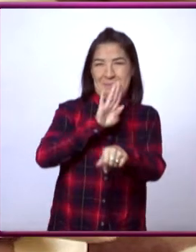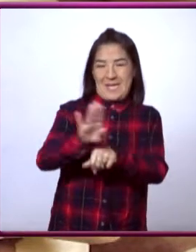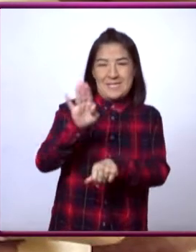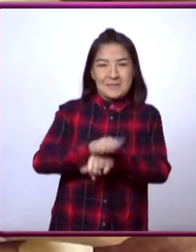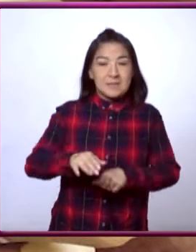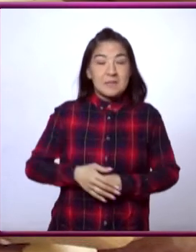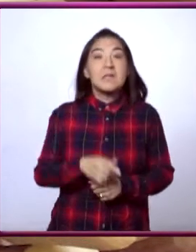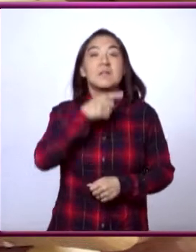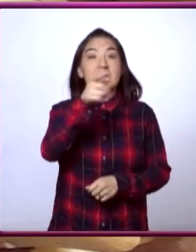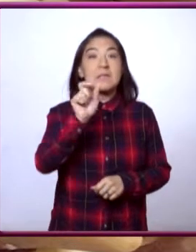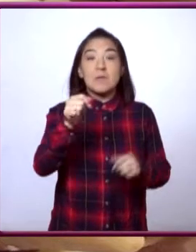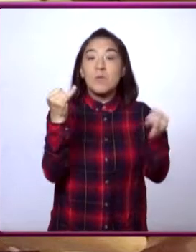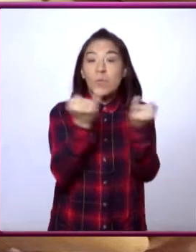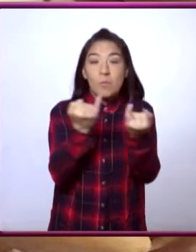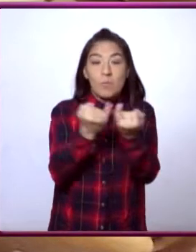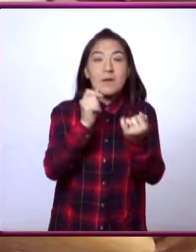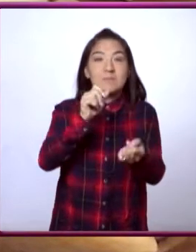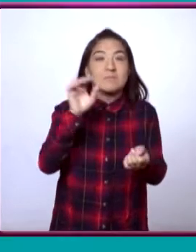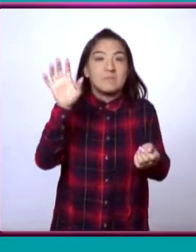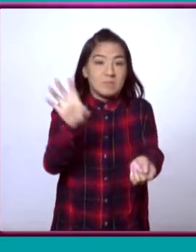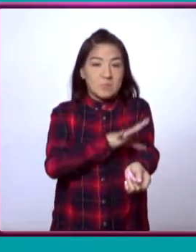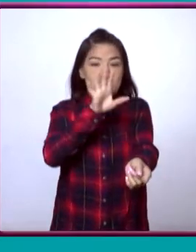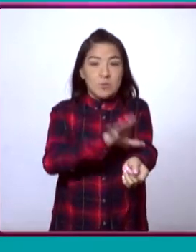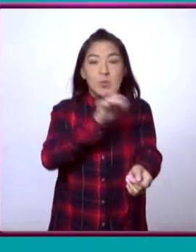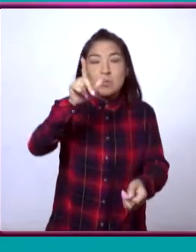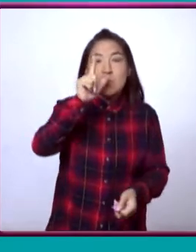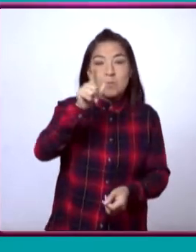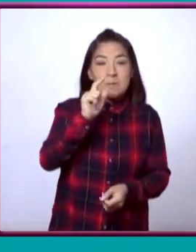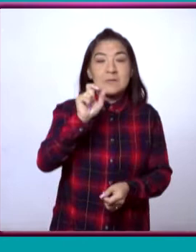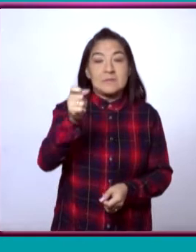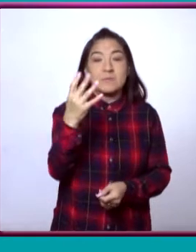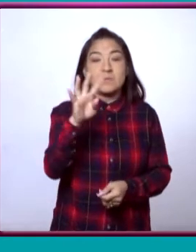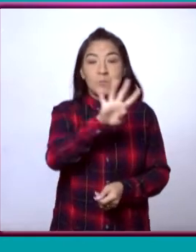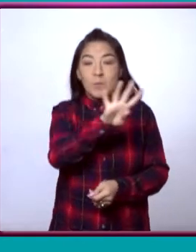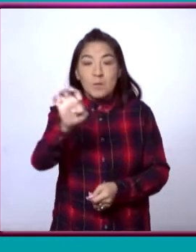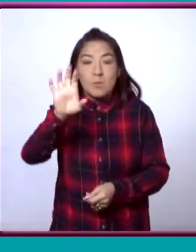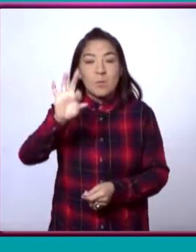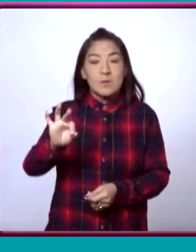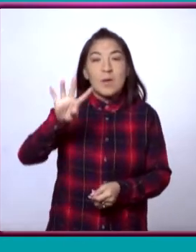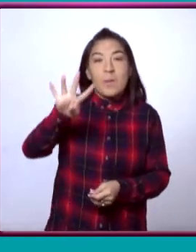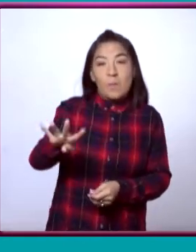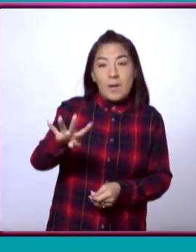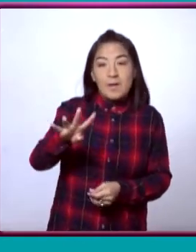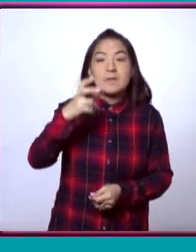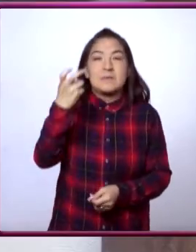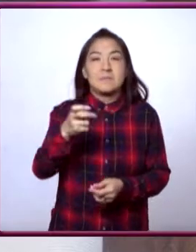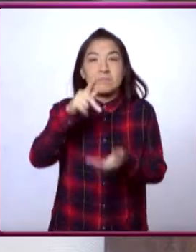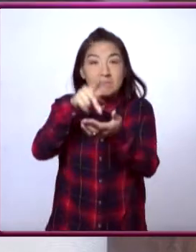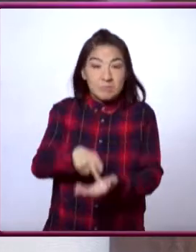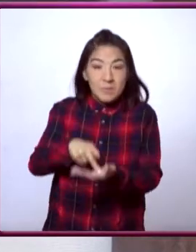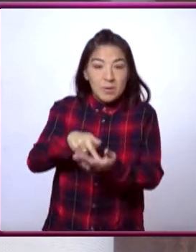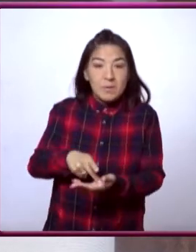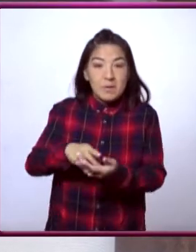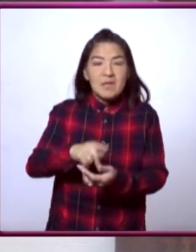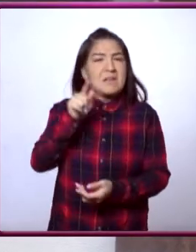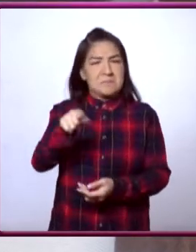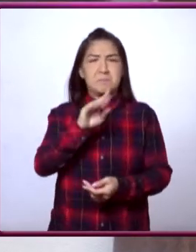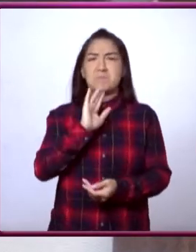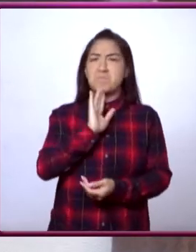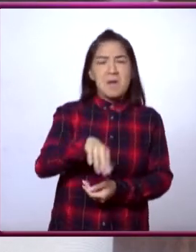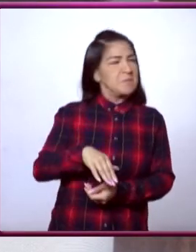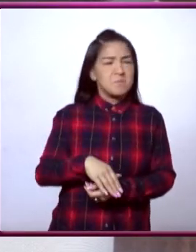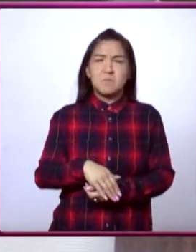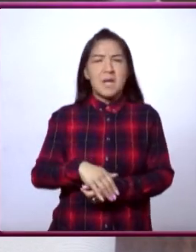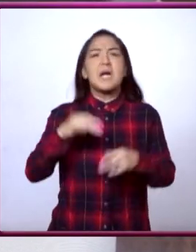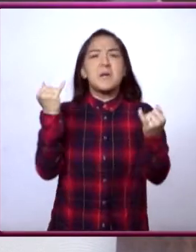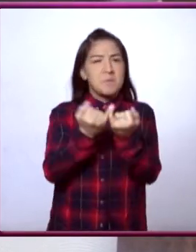radian casi 4 veces más que los plátanos, 444 becquerels por kilogramo, tampoco son tóxicas,